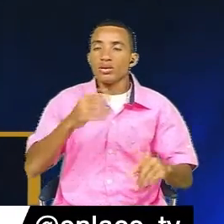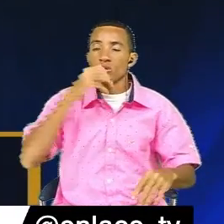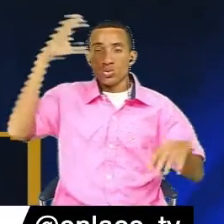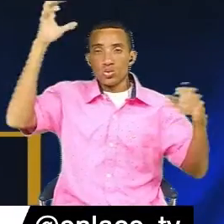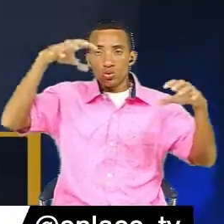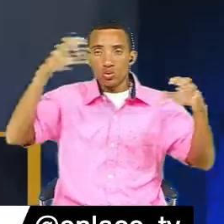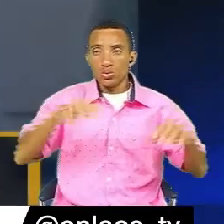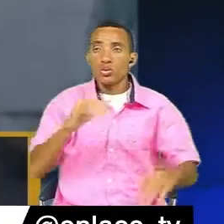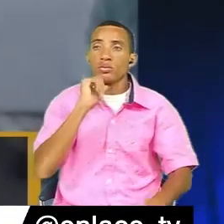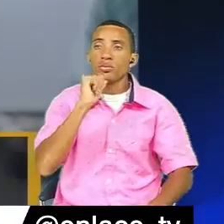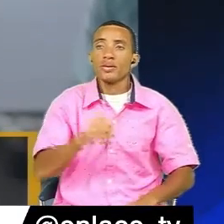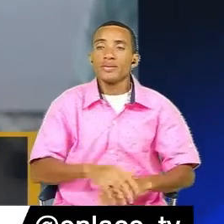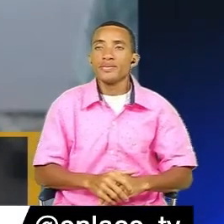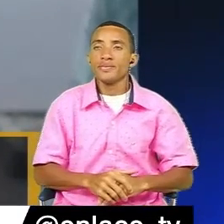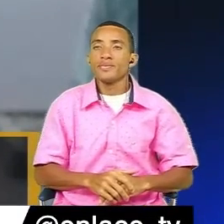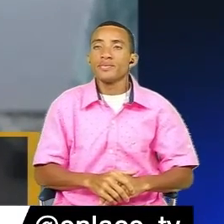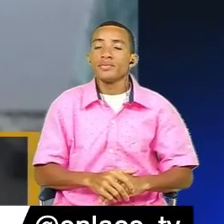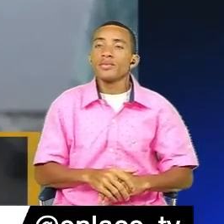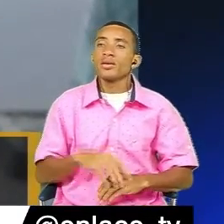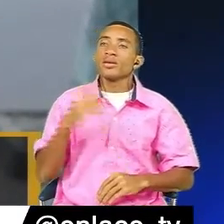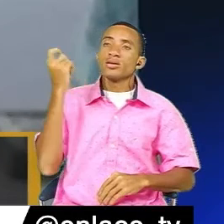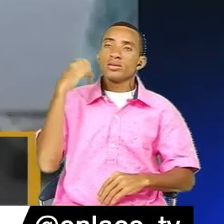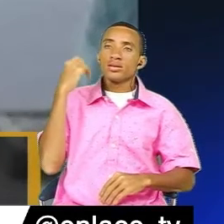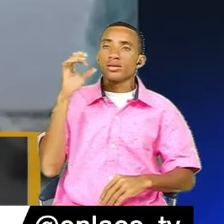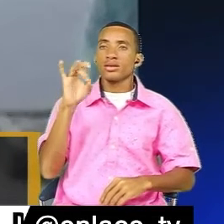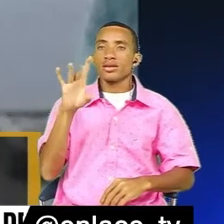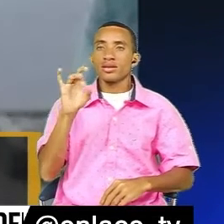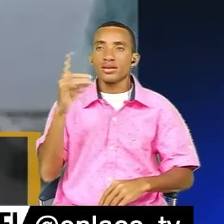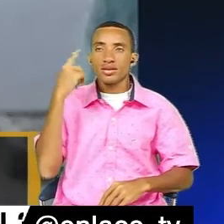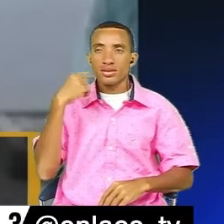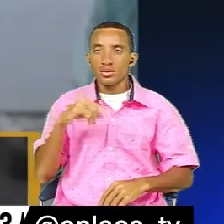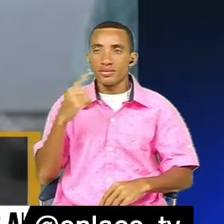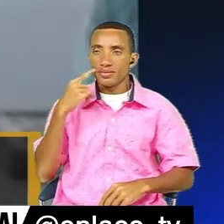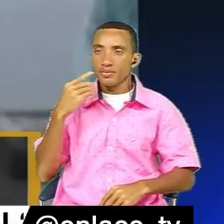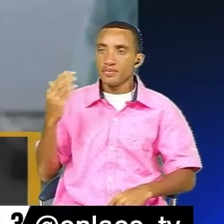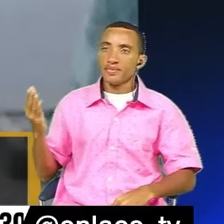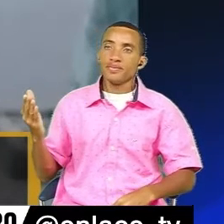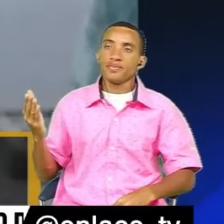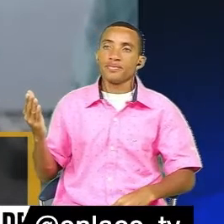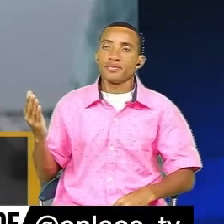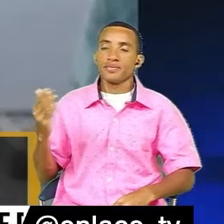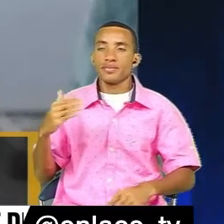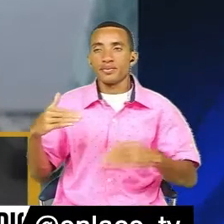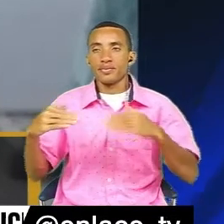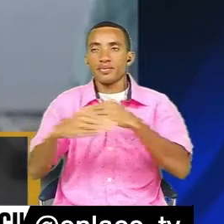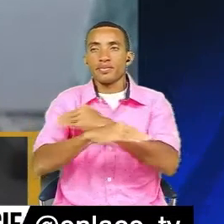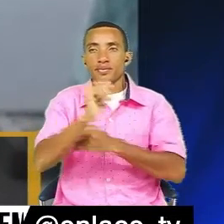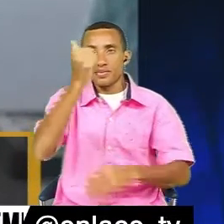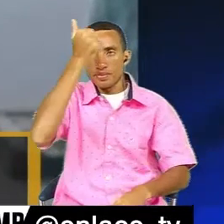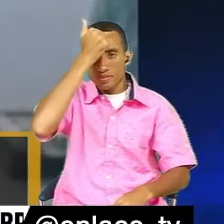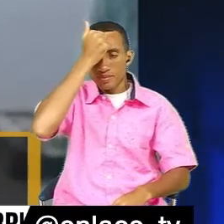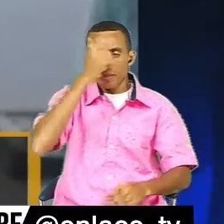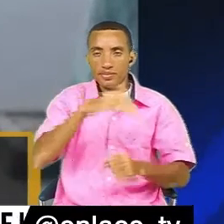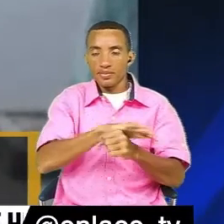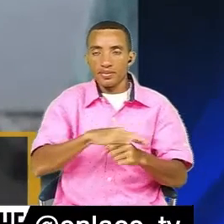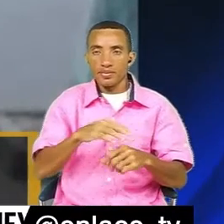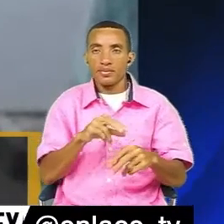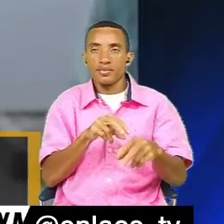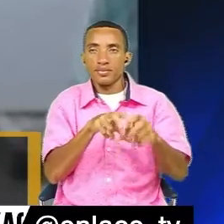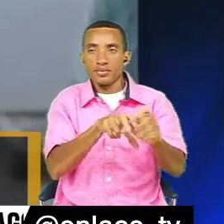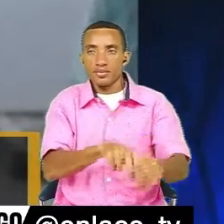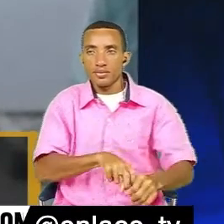Y para terminar, desde hace 15 días se encuentran estos sacos a orillas de una de las principales vías del barrio Las Granjas, exactamente al lado